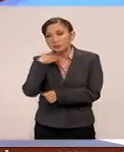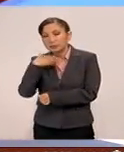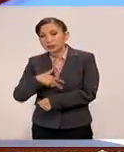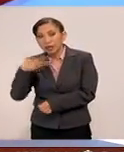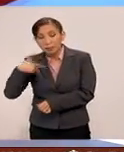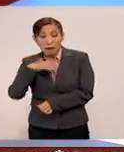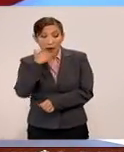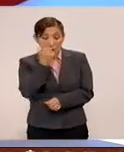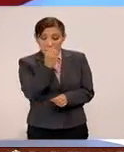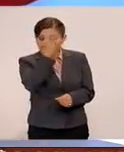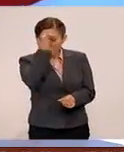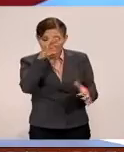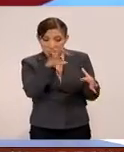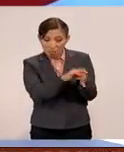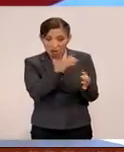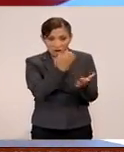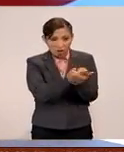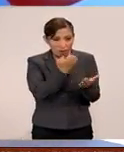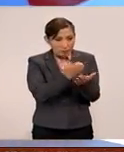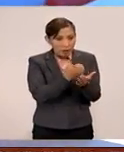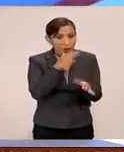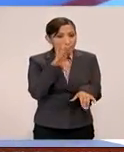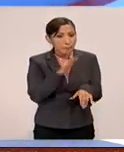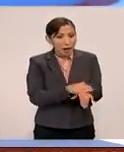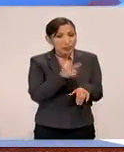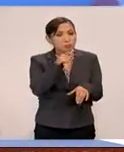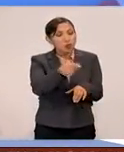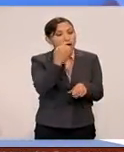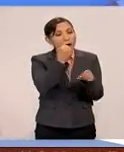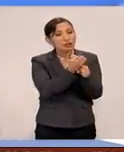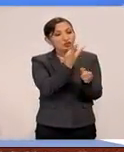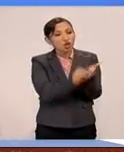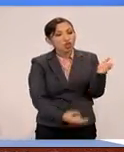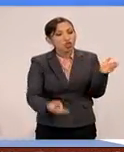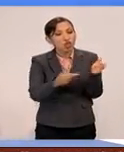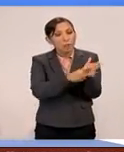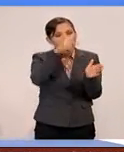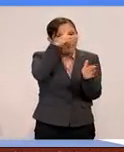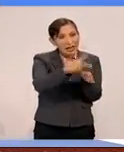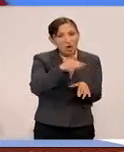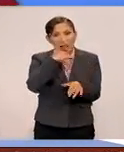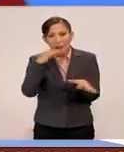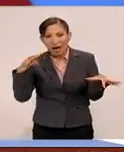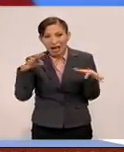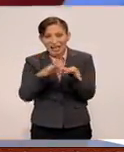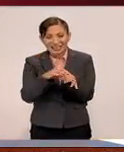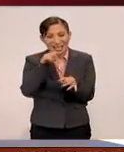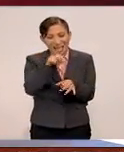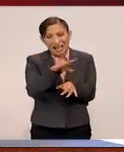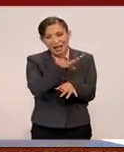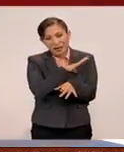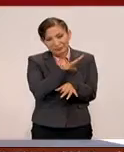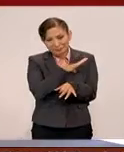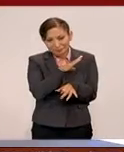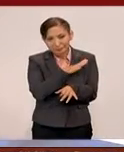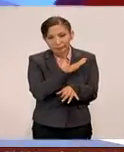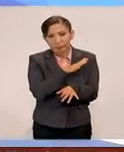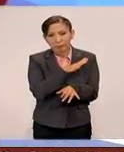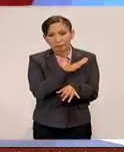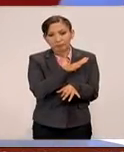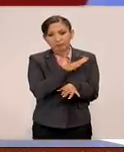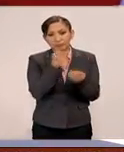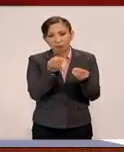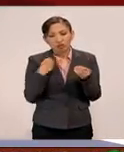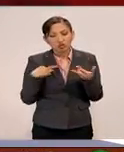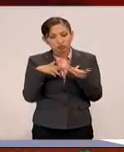Alemania, importantes acuerdos económicos, sobre todo por el año dual México-Alemania, donde hay